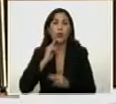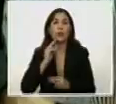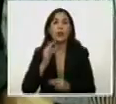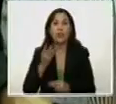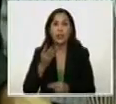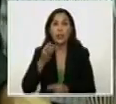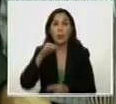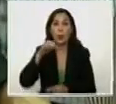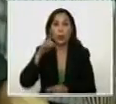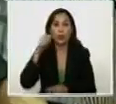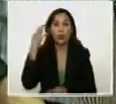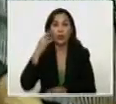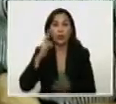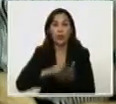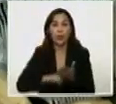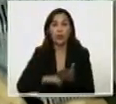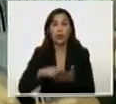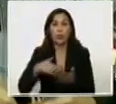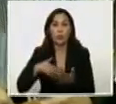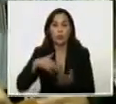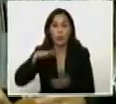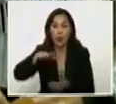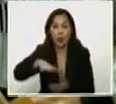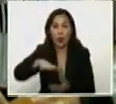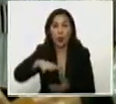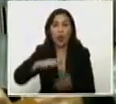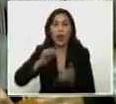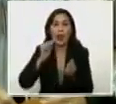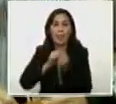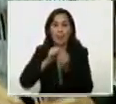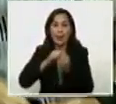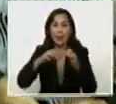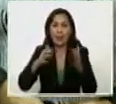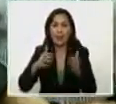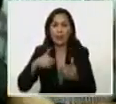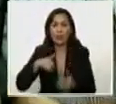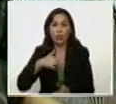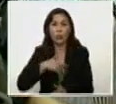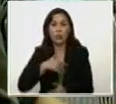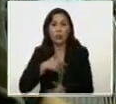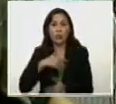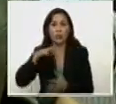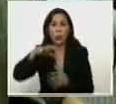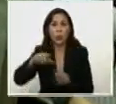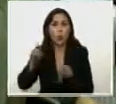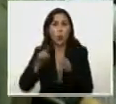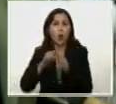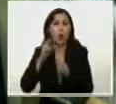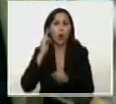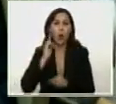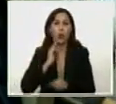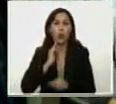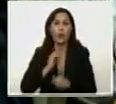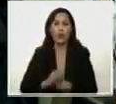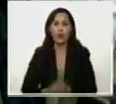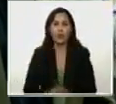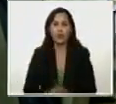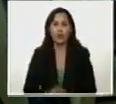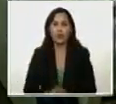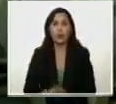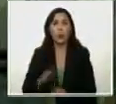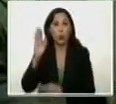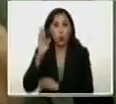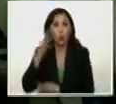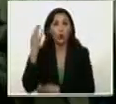Carlos, esto es verdad. Yo le puse la mano a esa piedra y yo sentía que estaba tocando a Bolívar. Te lo